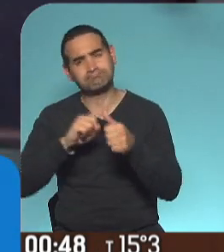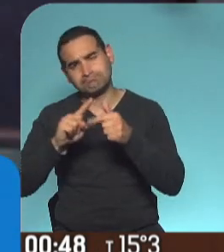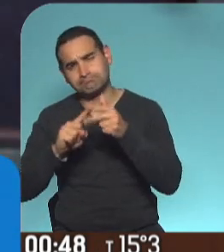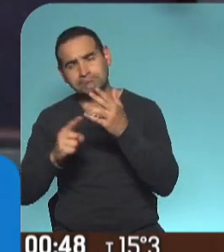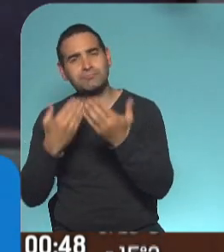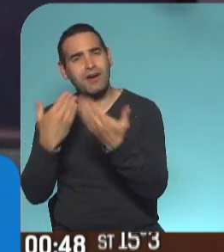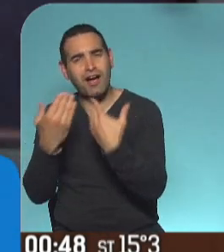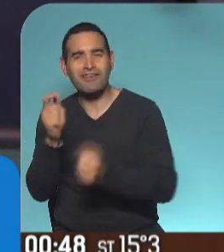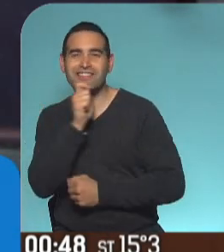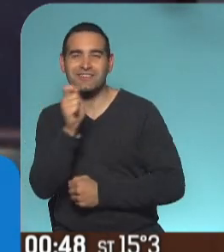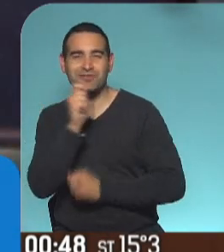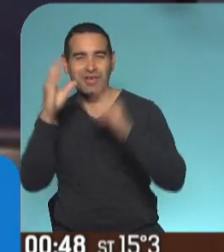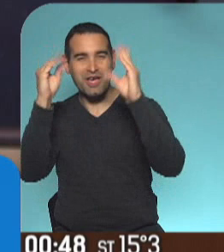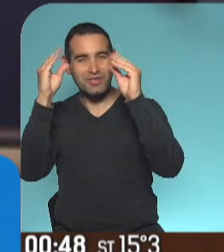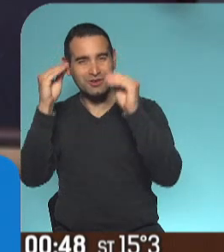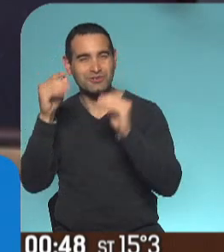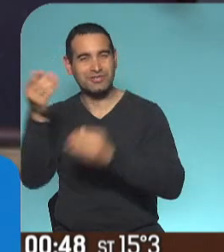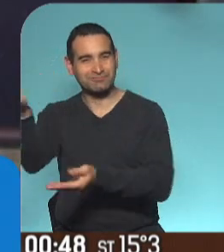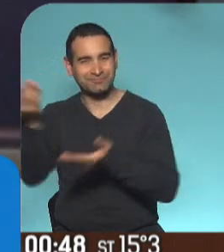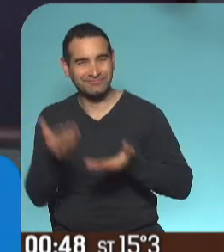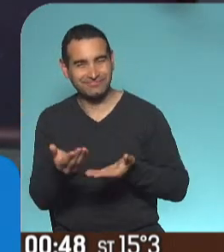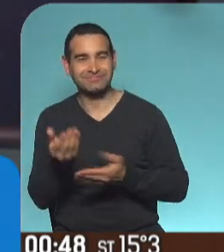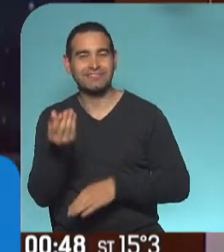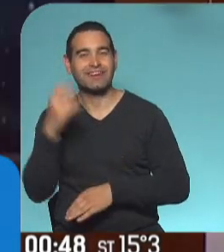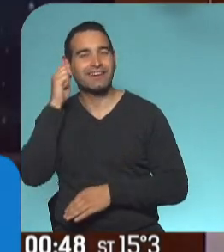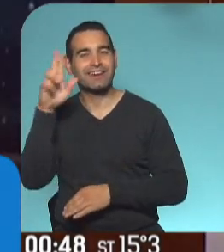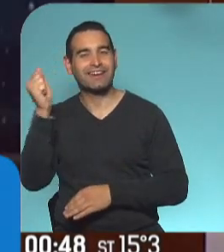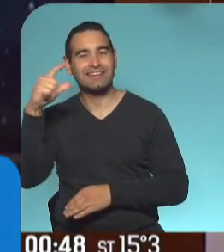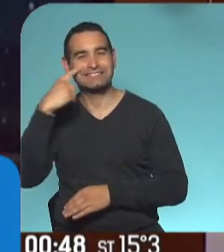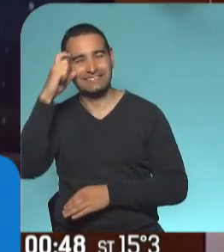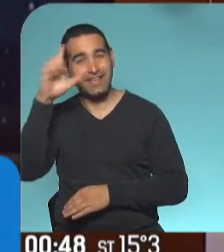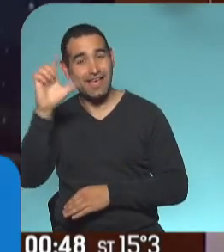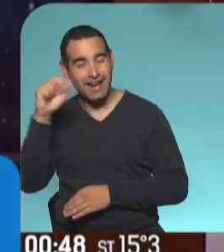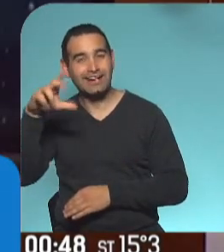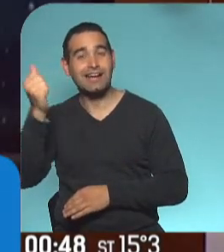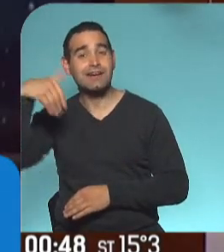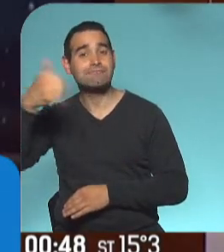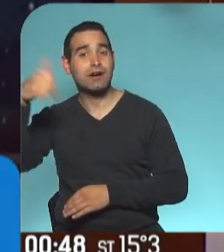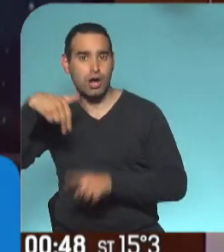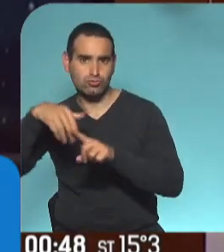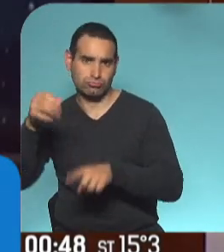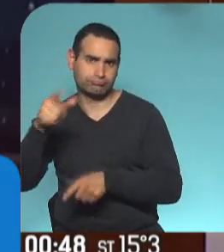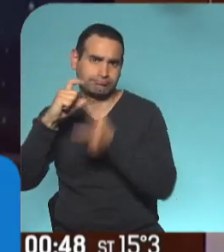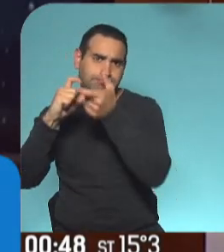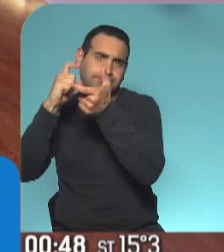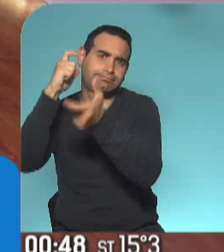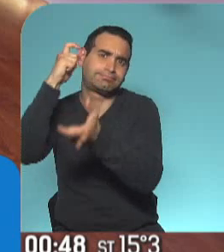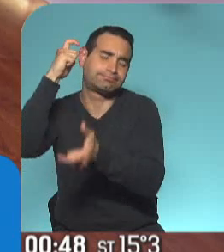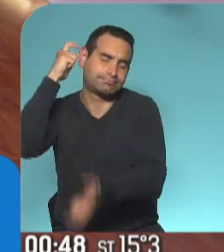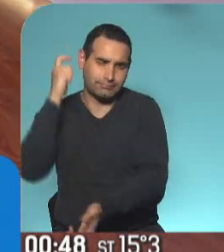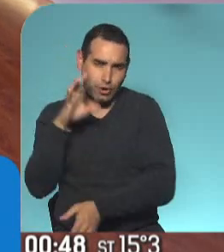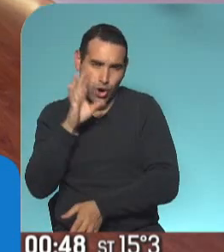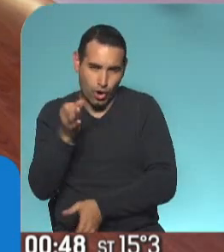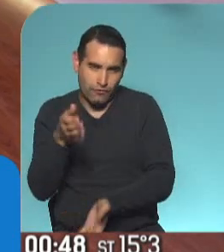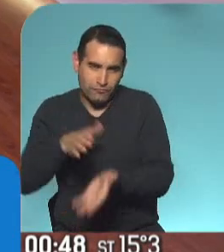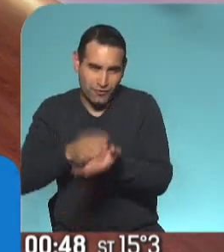nuestra entrevista de medianoche está graciela camaño con una enorme experiencia obviamente